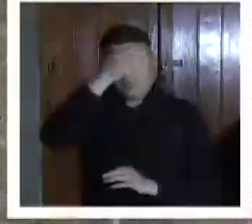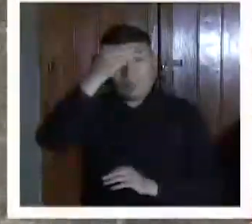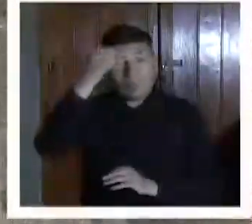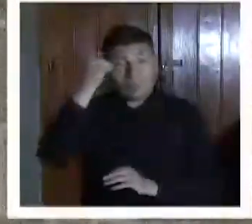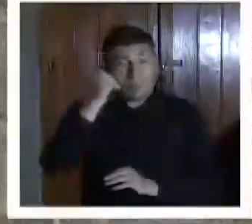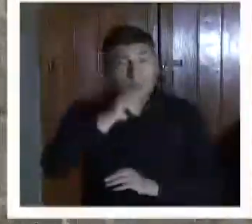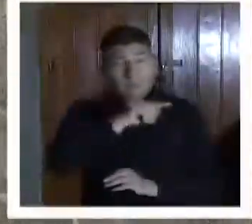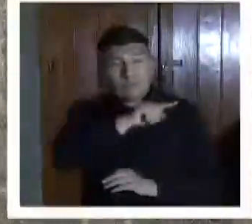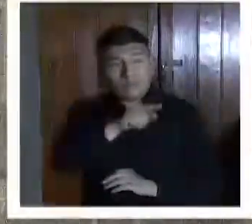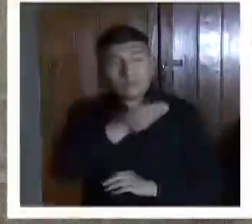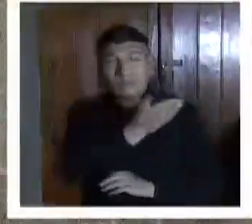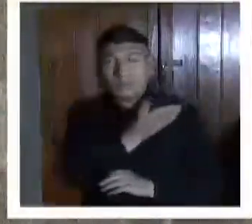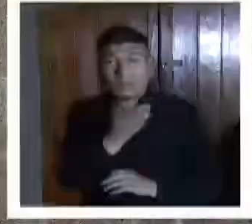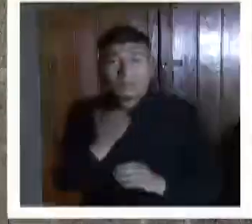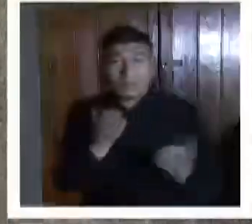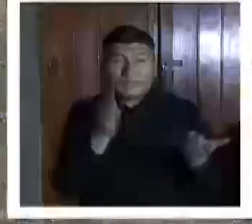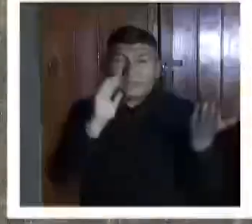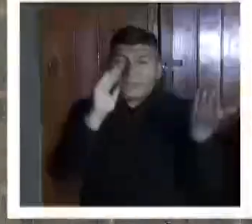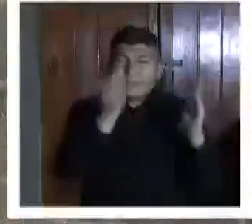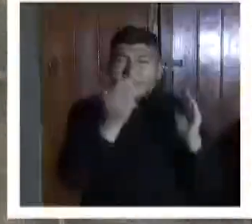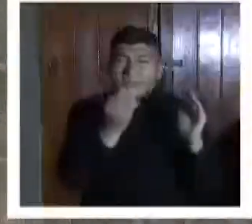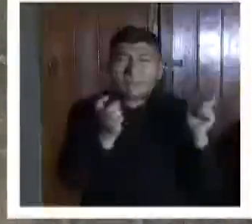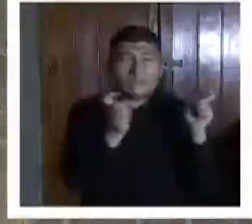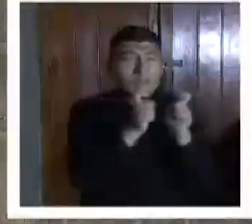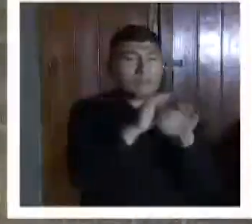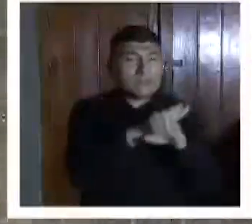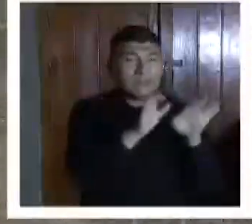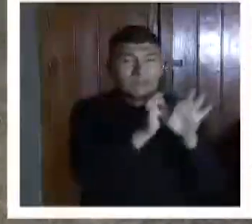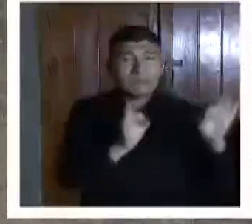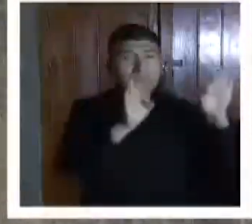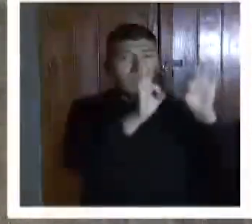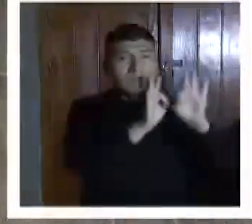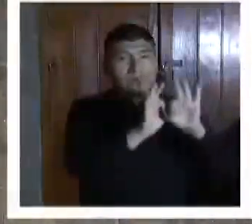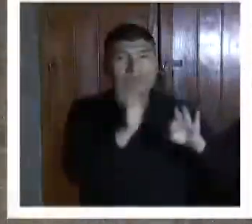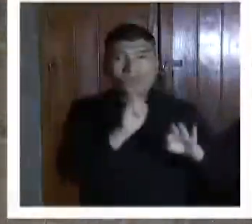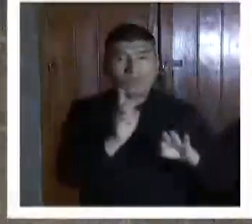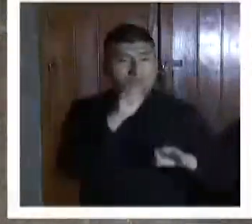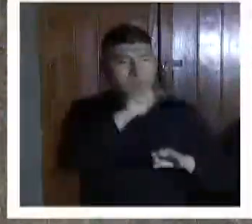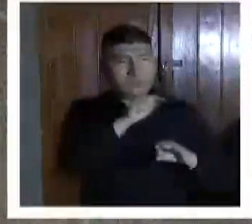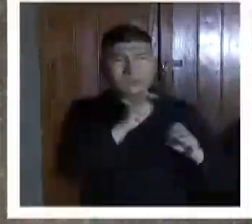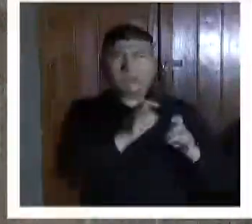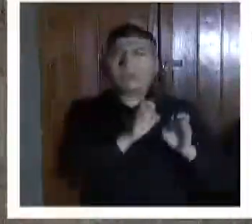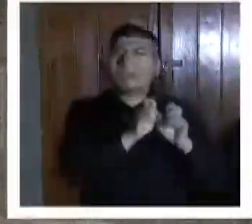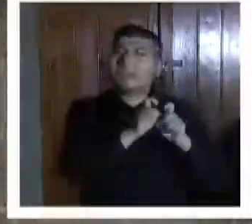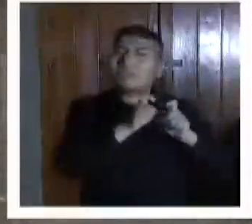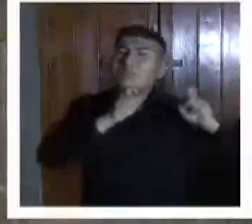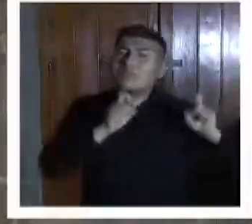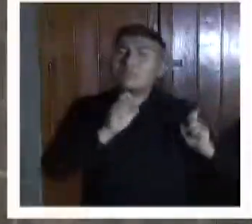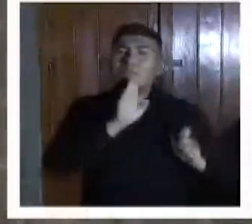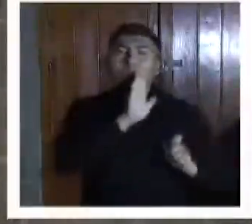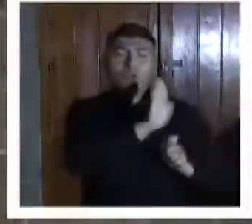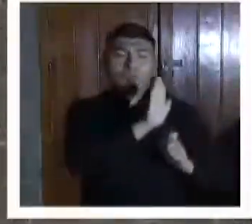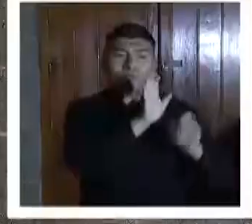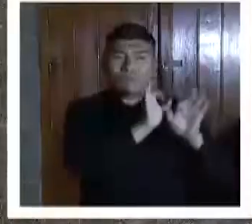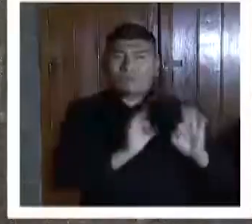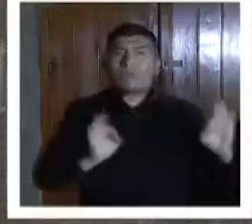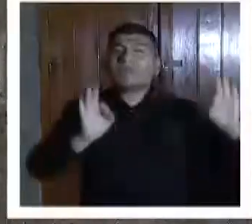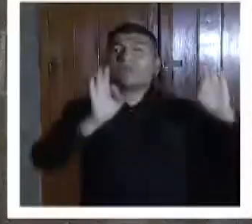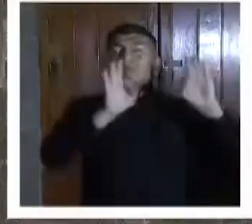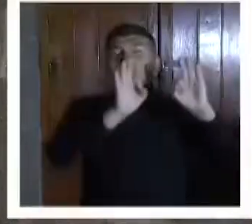más sencillas y cotidianas se esconden miles de detalles. Hay que animarse a